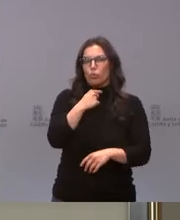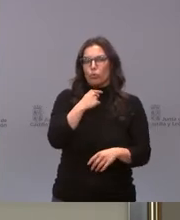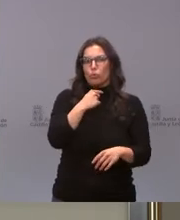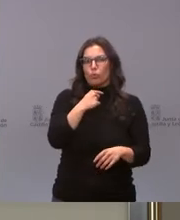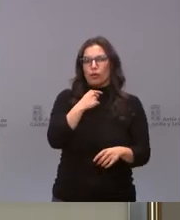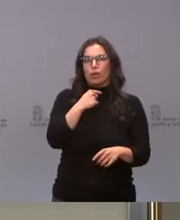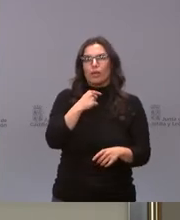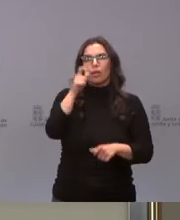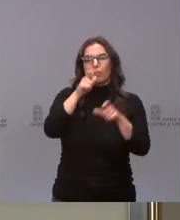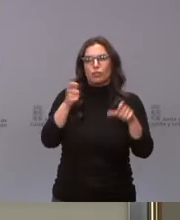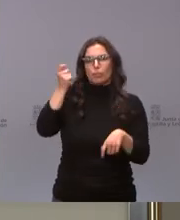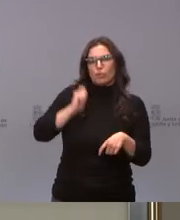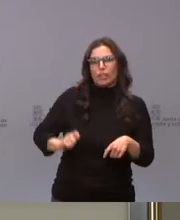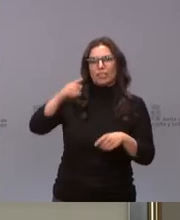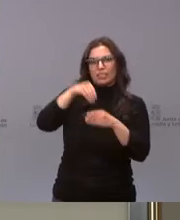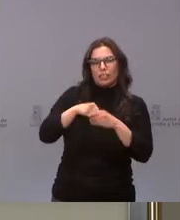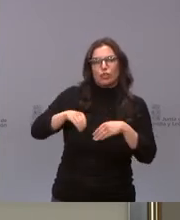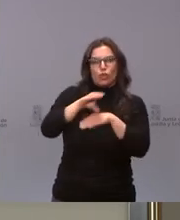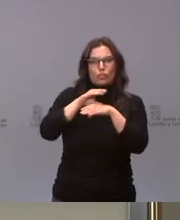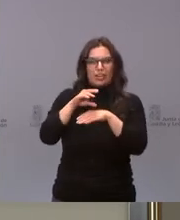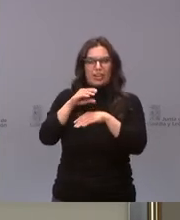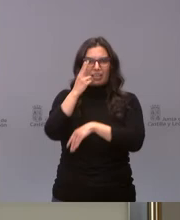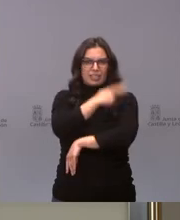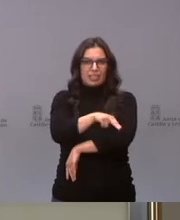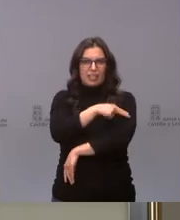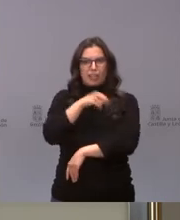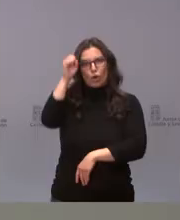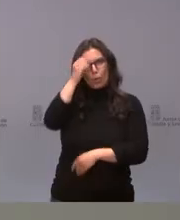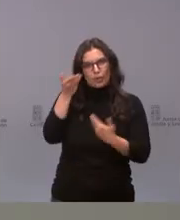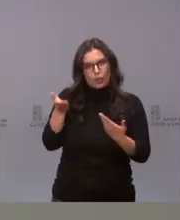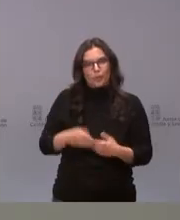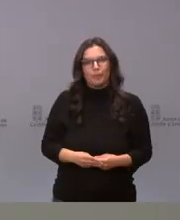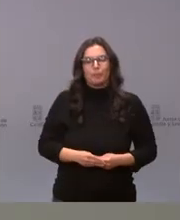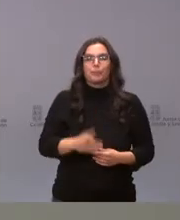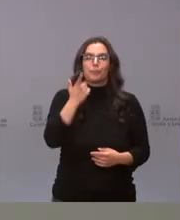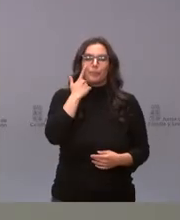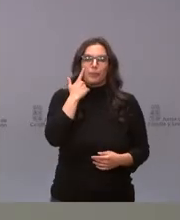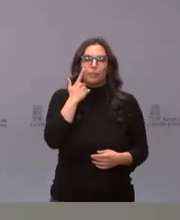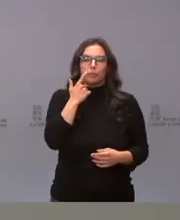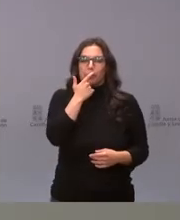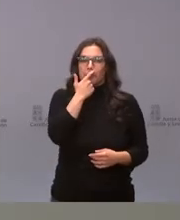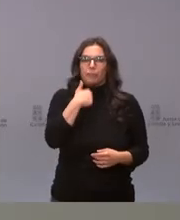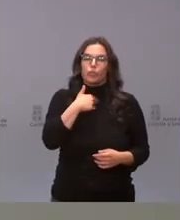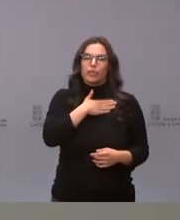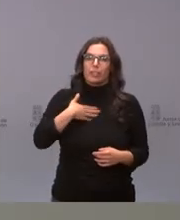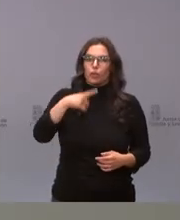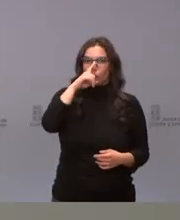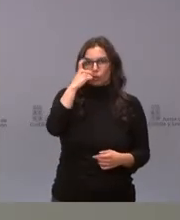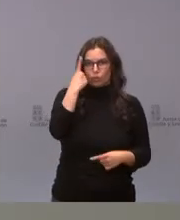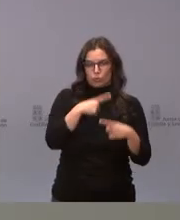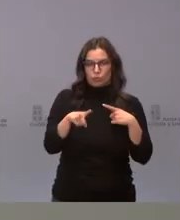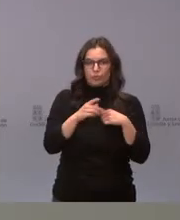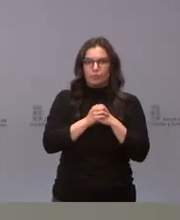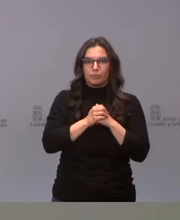de la Consejería de Sanidad, de todas las edades? Gracias. Bueno, vamos a ver. Yo quiero recordar una cosa